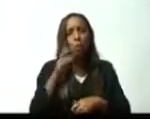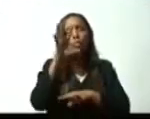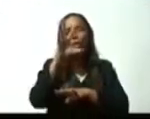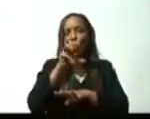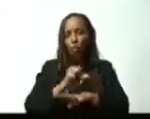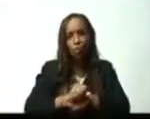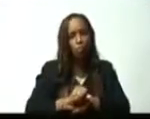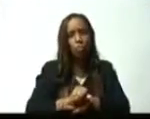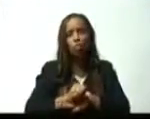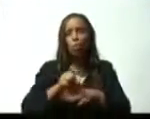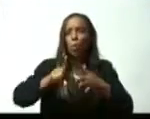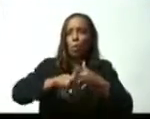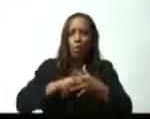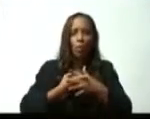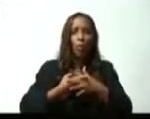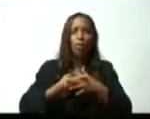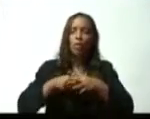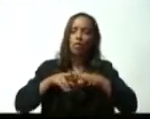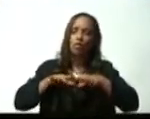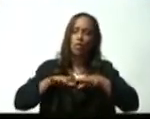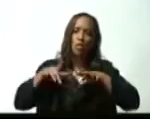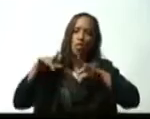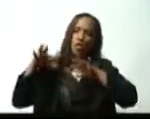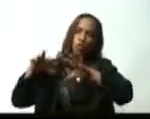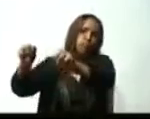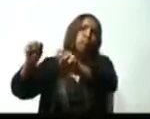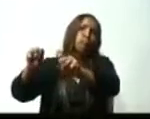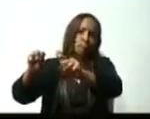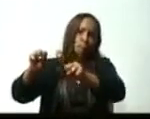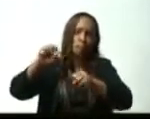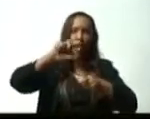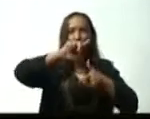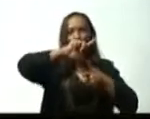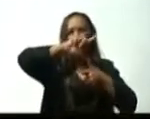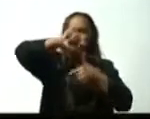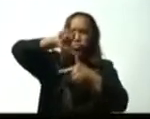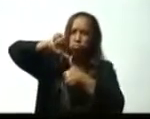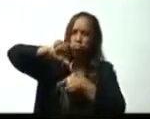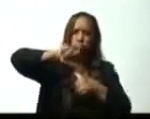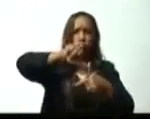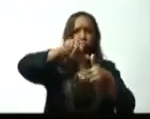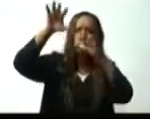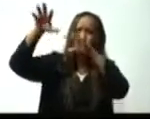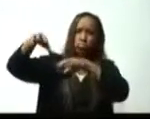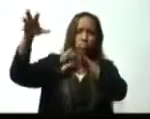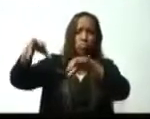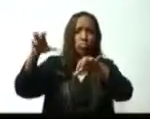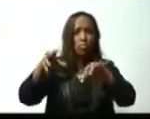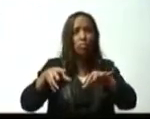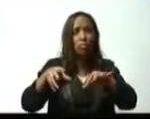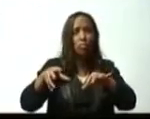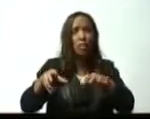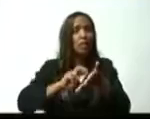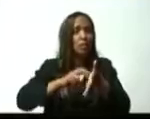de prepararnos. Las cámaras son más importantes que prepararnos para cuando lleguen los fenómenos